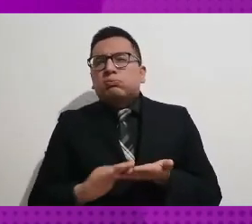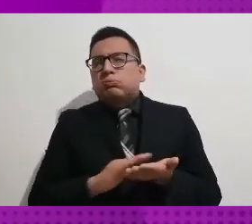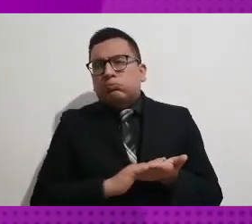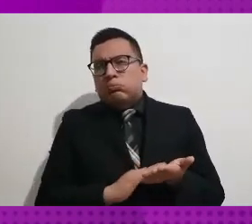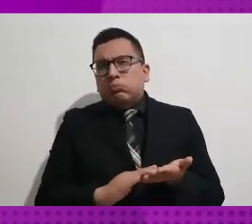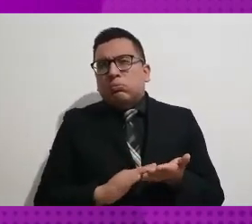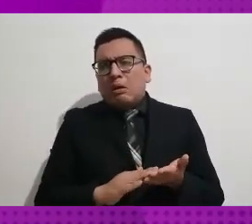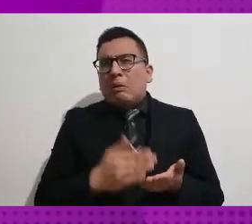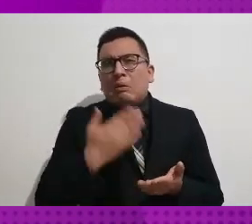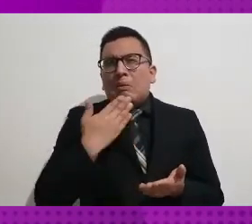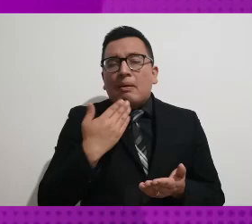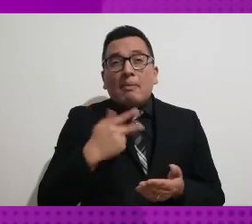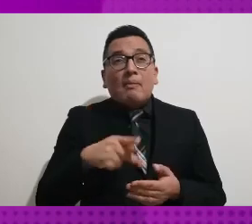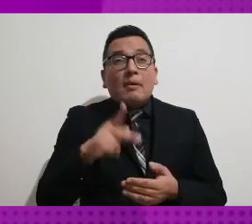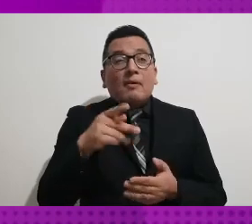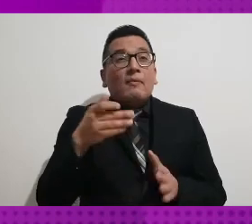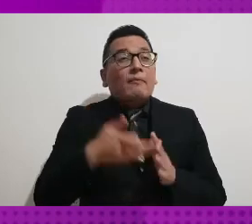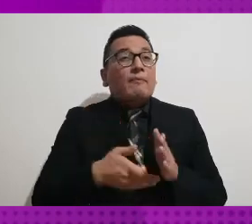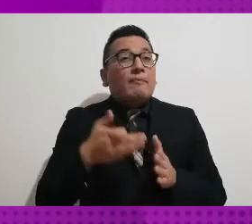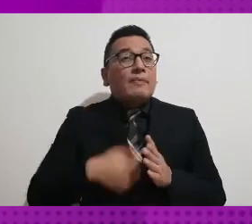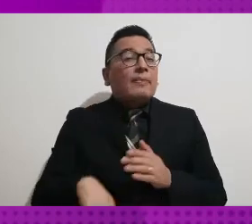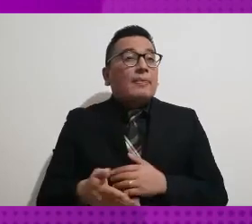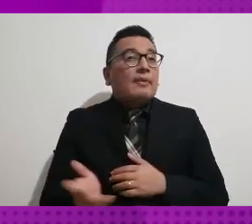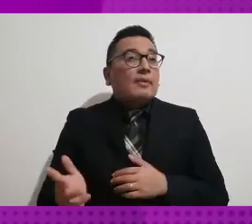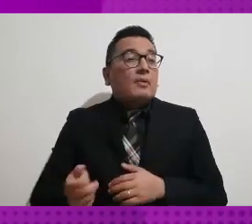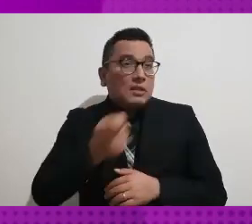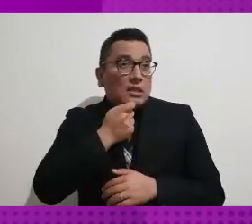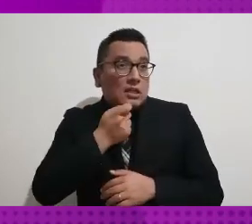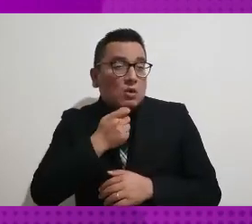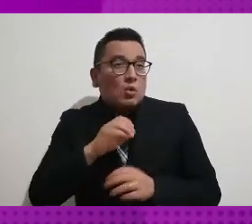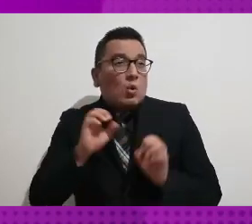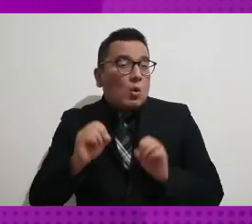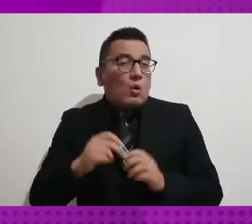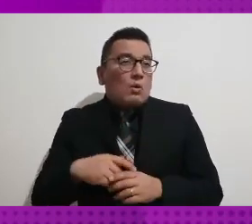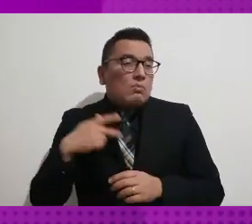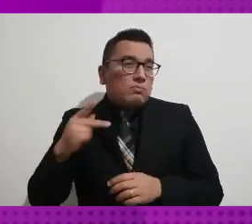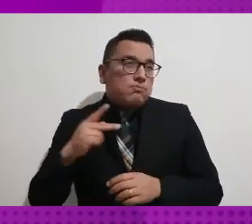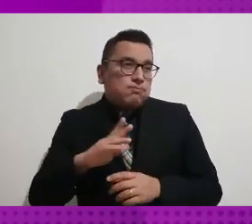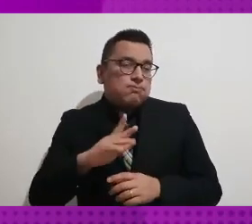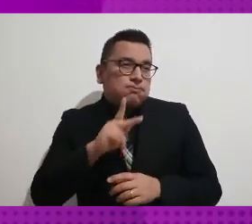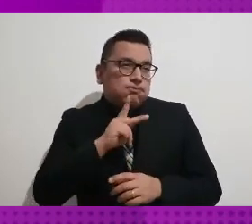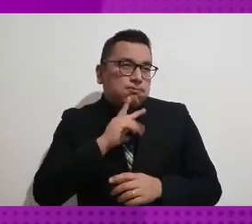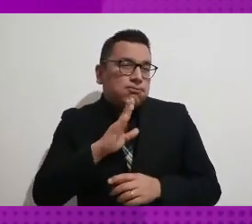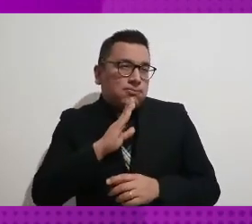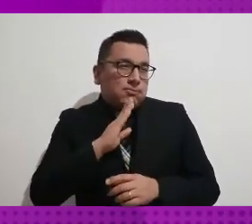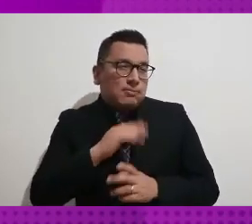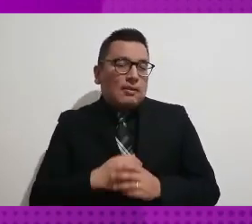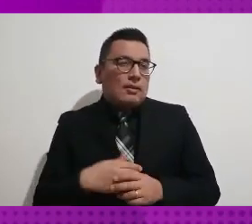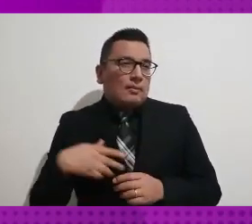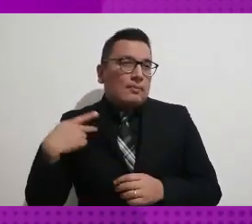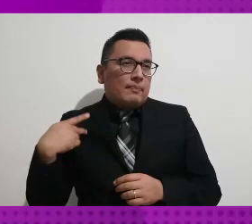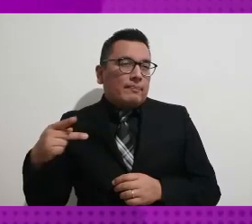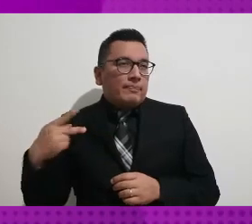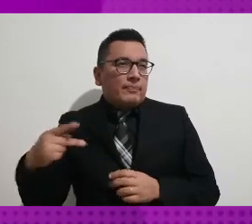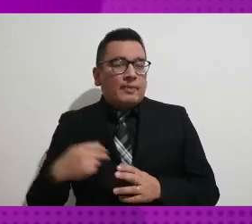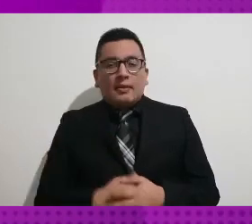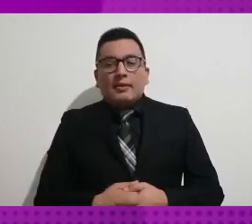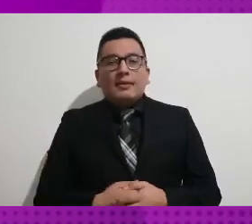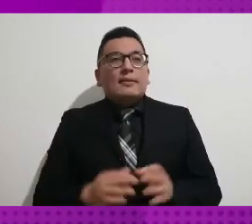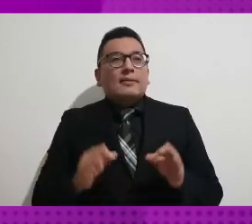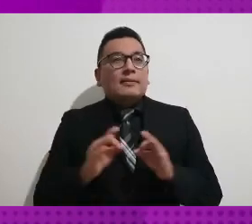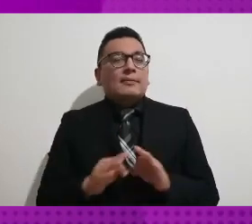falta que los niños, los padres, sobre todo, que son los que ejercen los derechos de sus hijos hasta los 18 años,